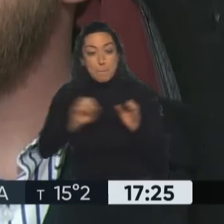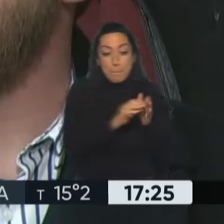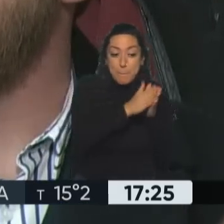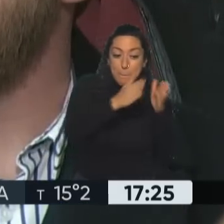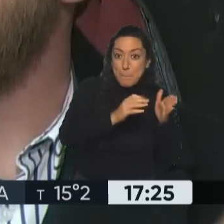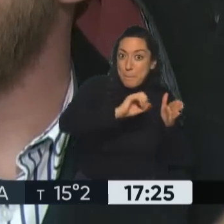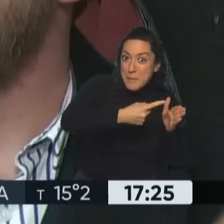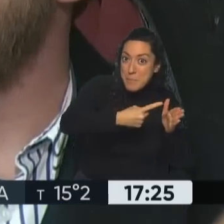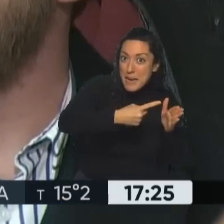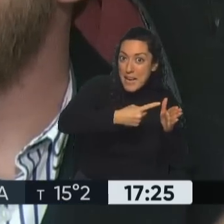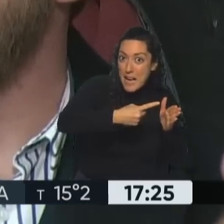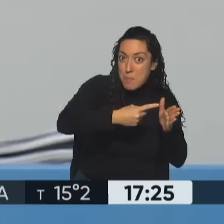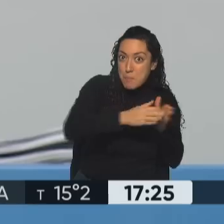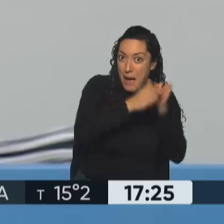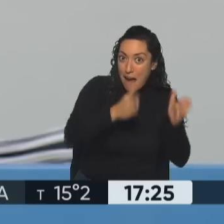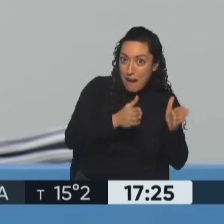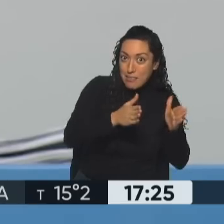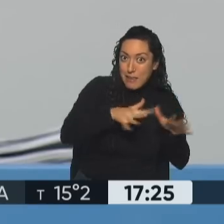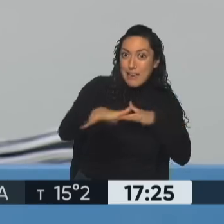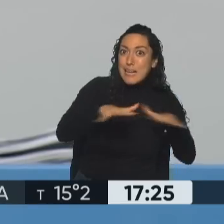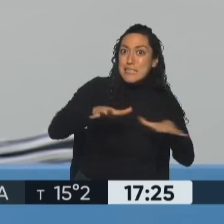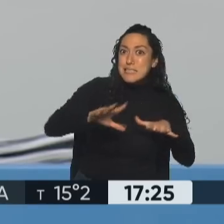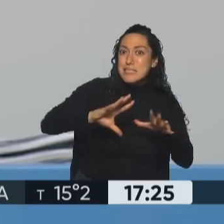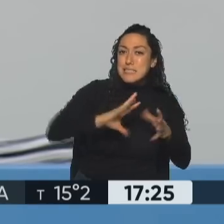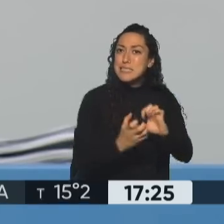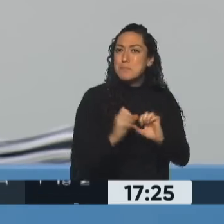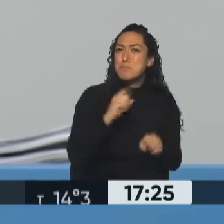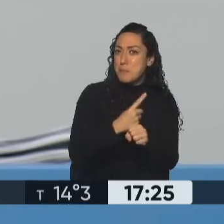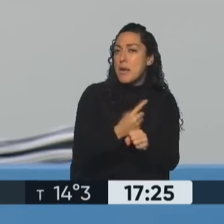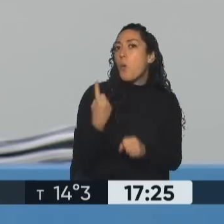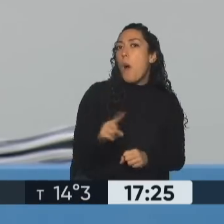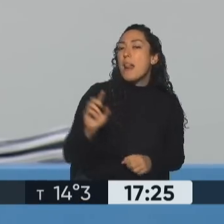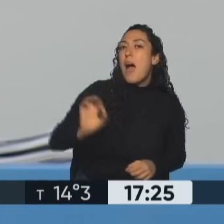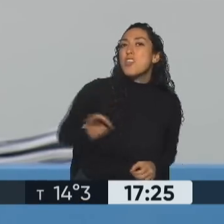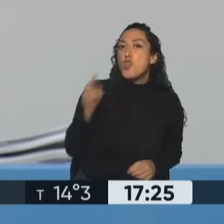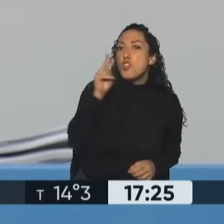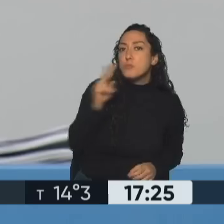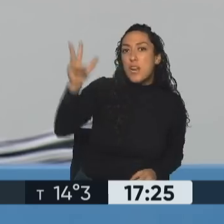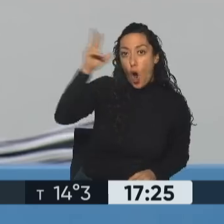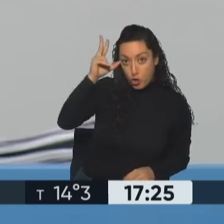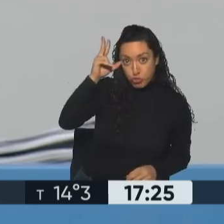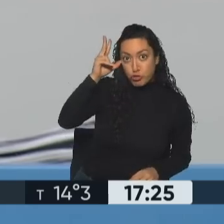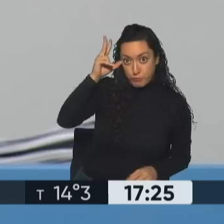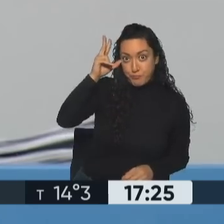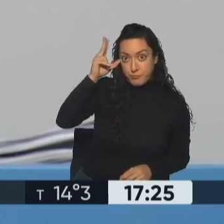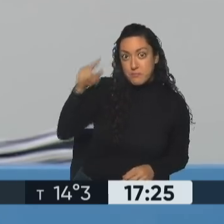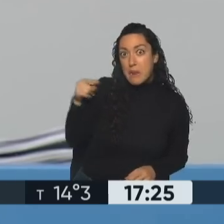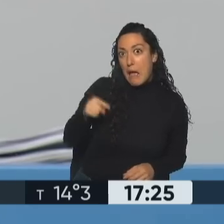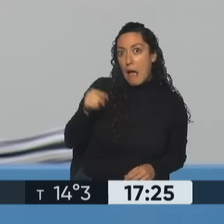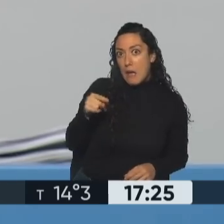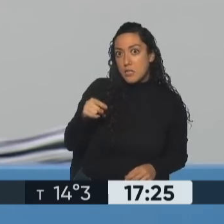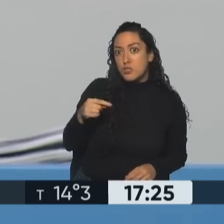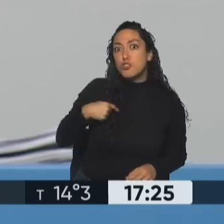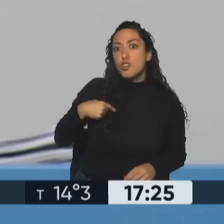La primera gran crisis fue la del 2008. El 2008, yo